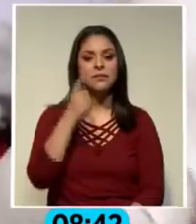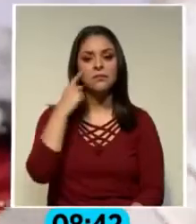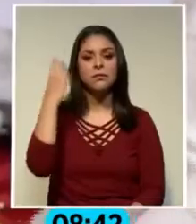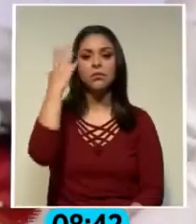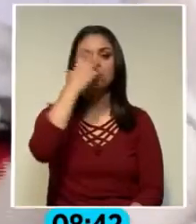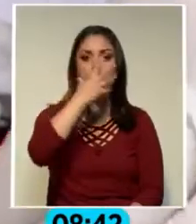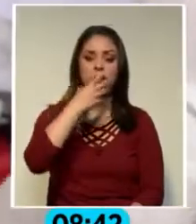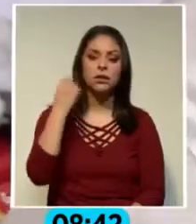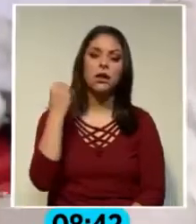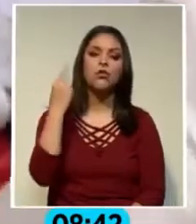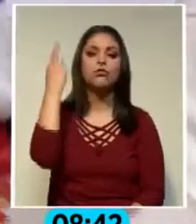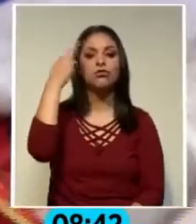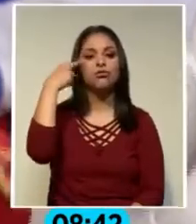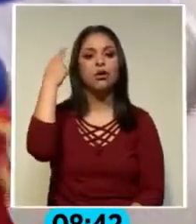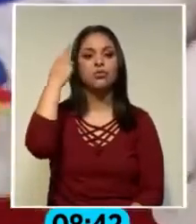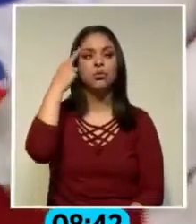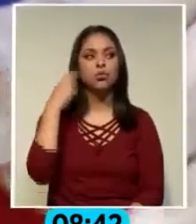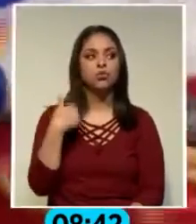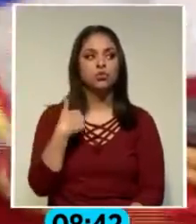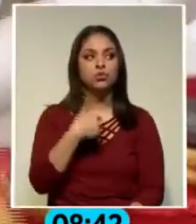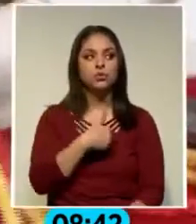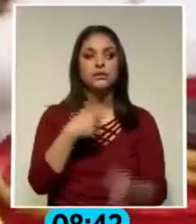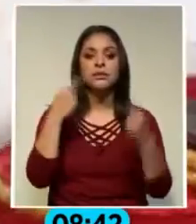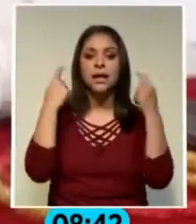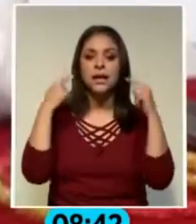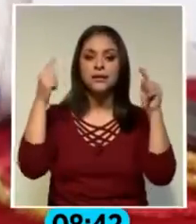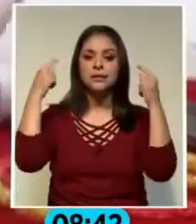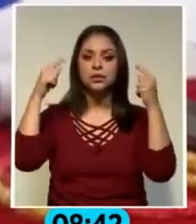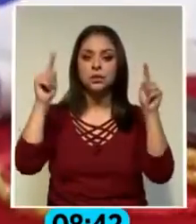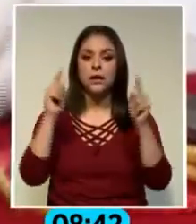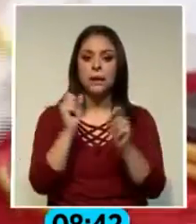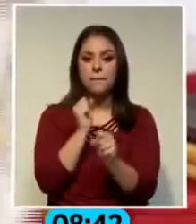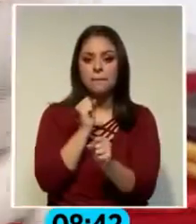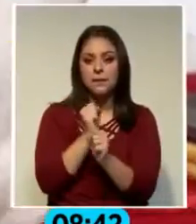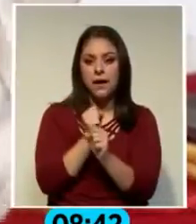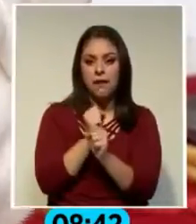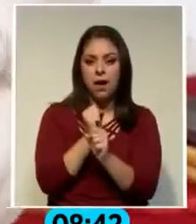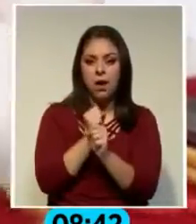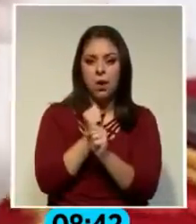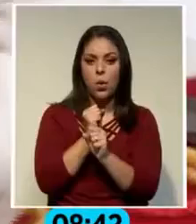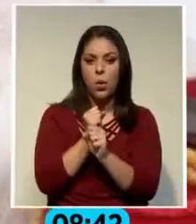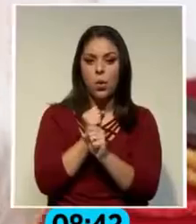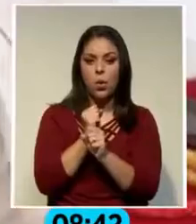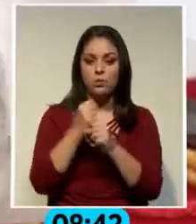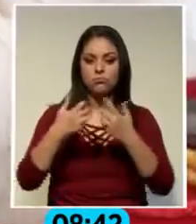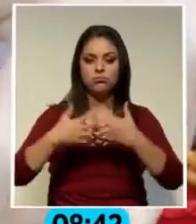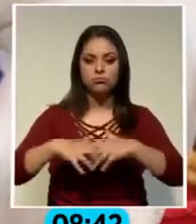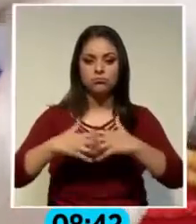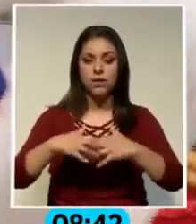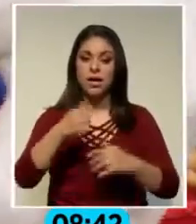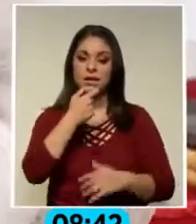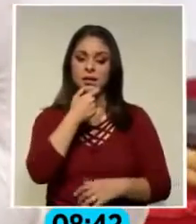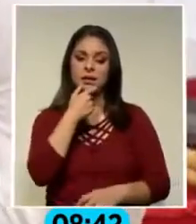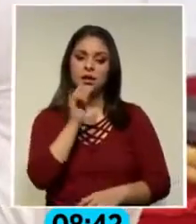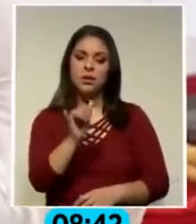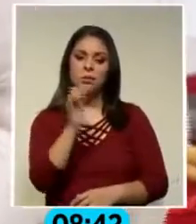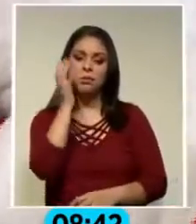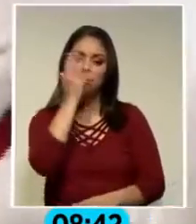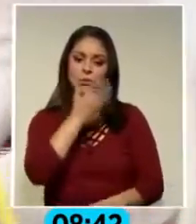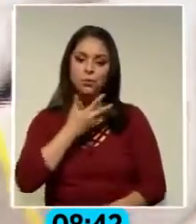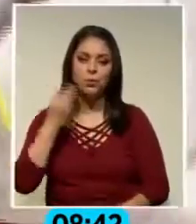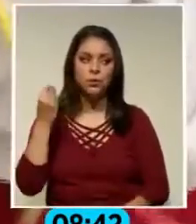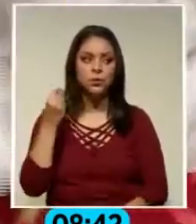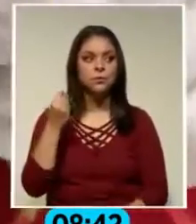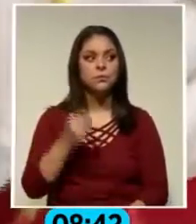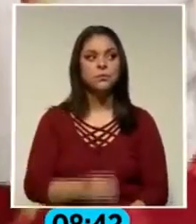razón, tenemos tanto éxito con nuestro emprendimiento de galletas, con esos detalles tan niña. Bonitos. Bueno, aquí entonces le podemos poner como